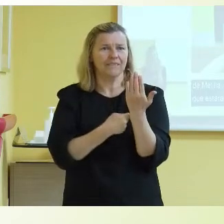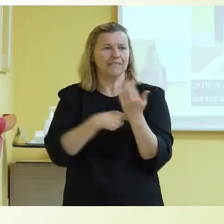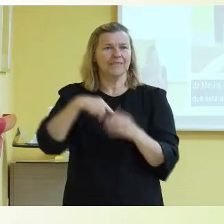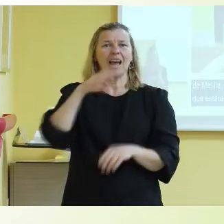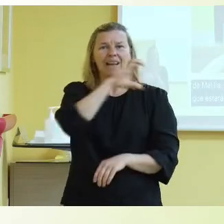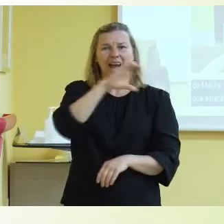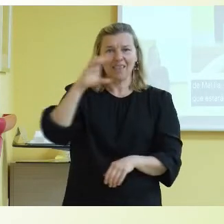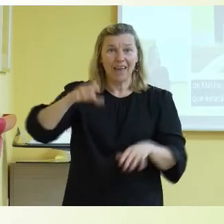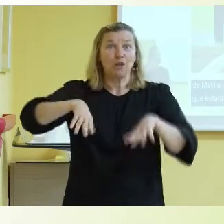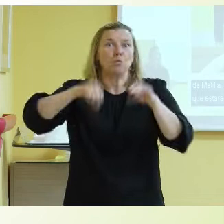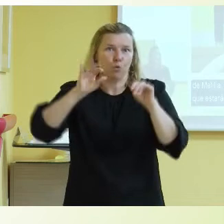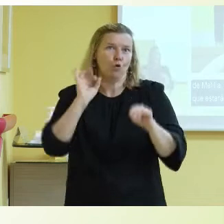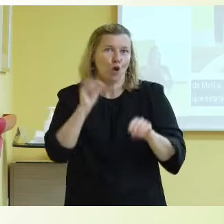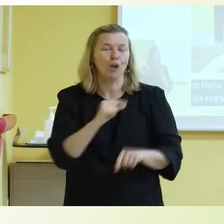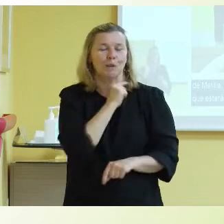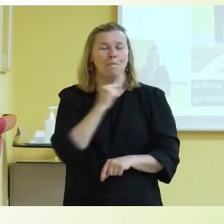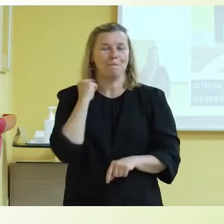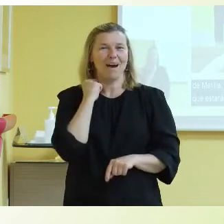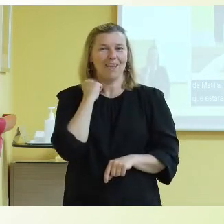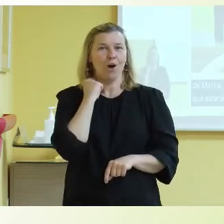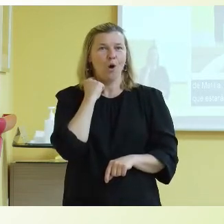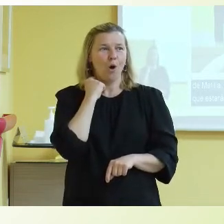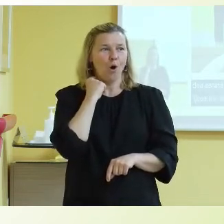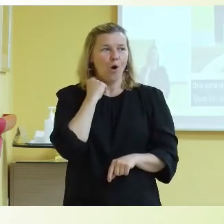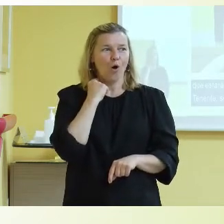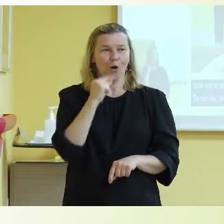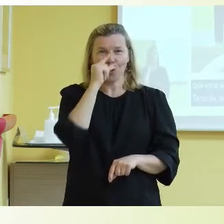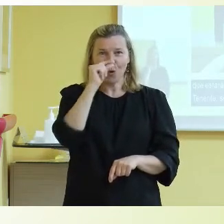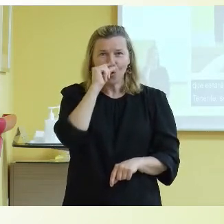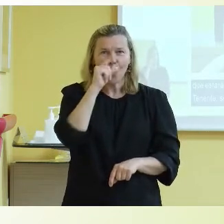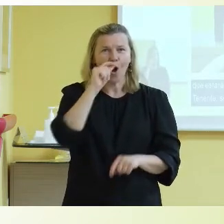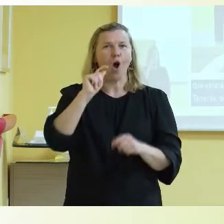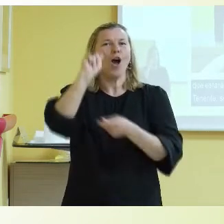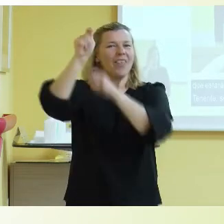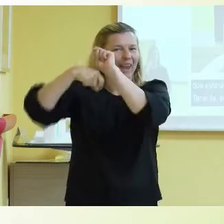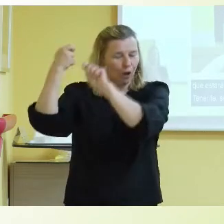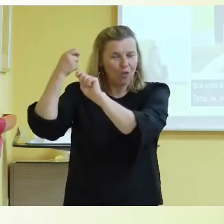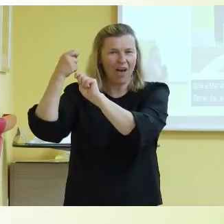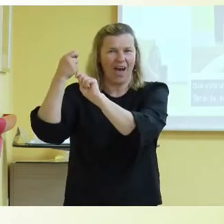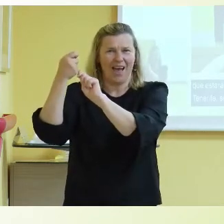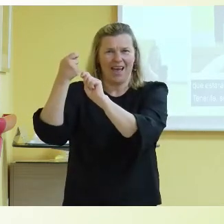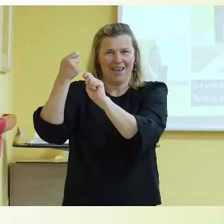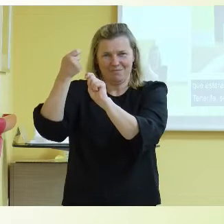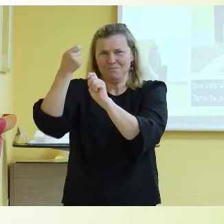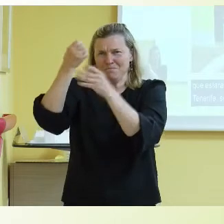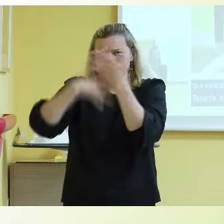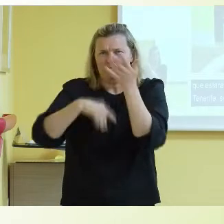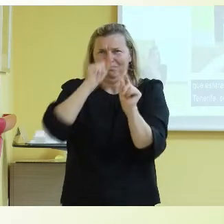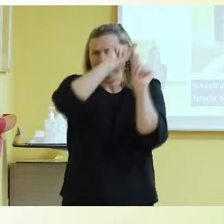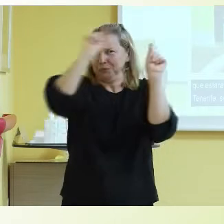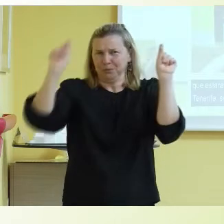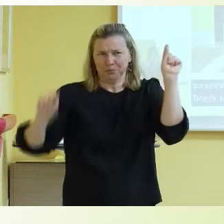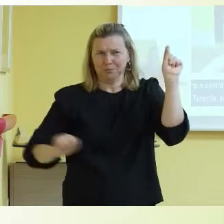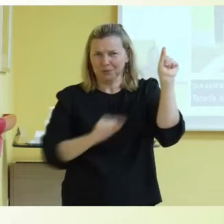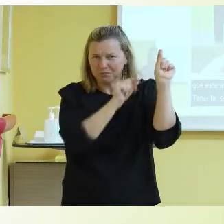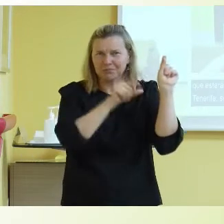por supuesto, Badajoz, Lugo, Zaragoza. Bueno, pues hay un montón de personas